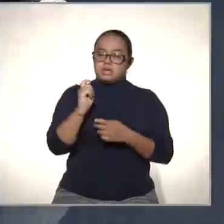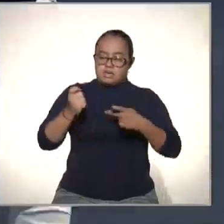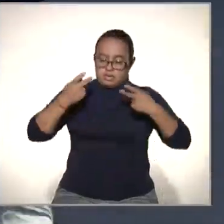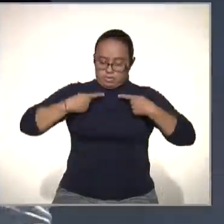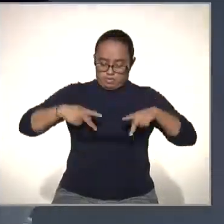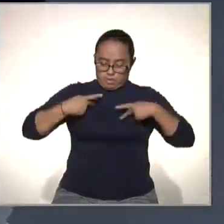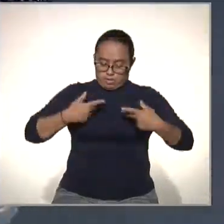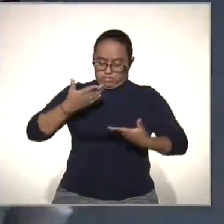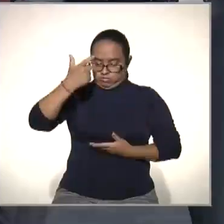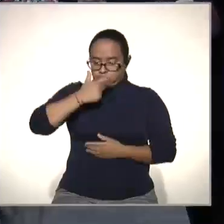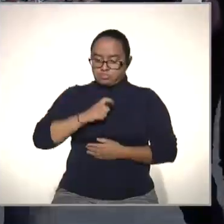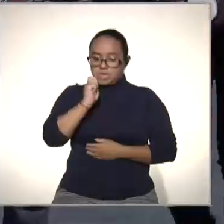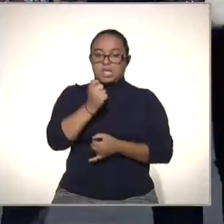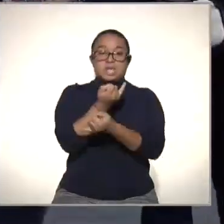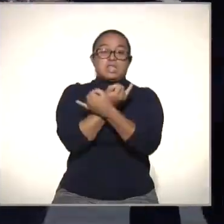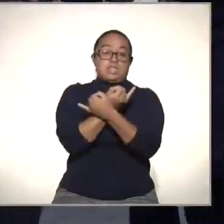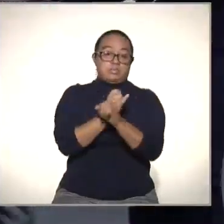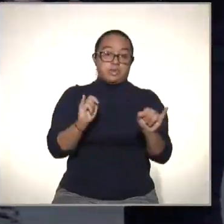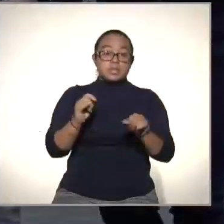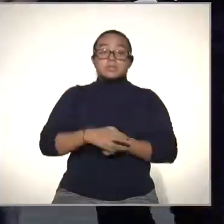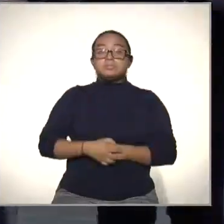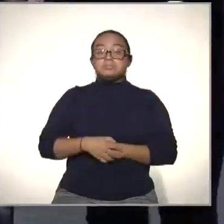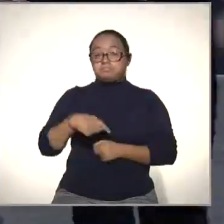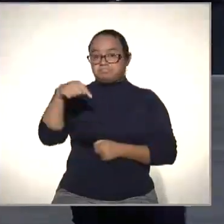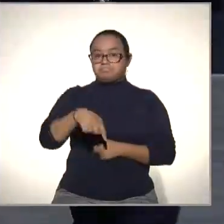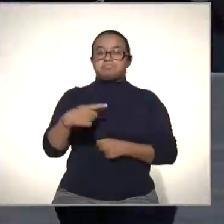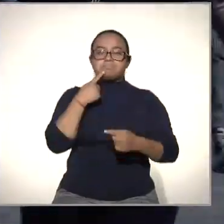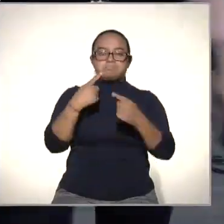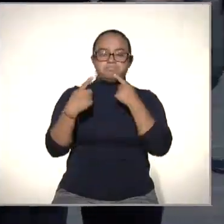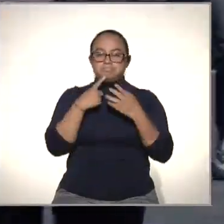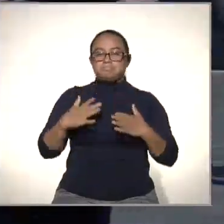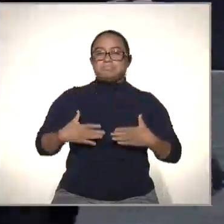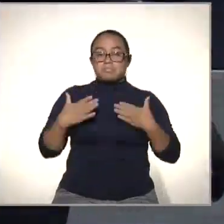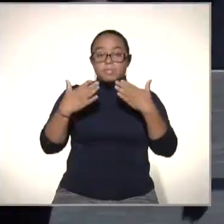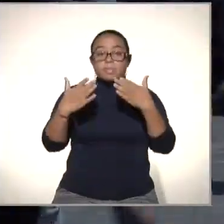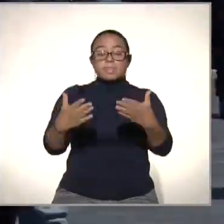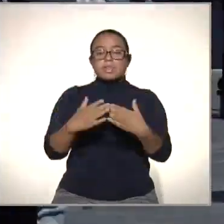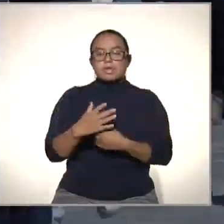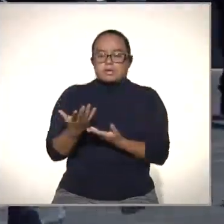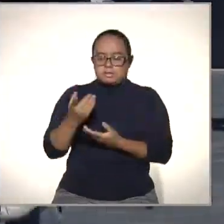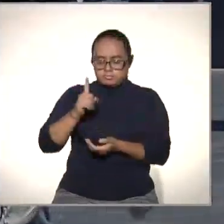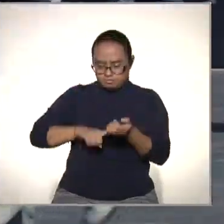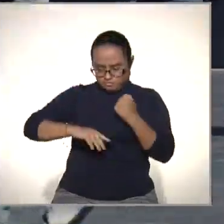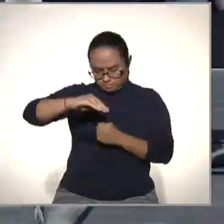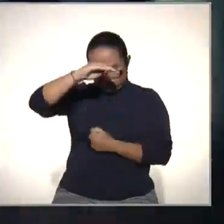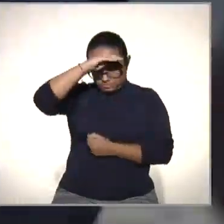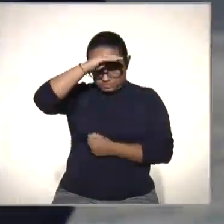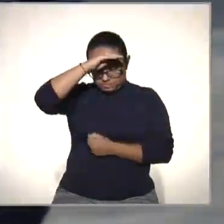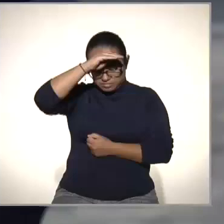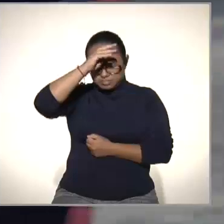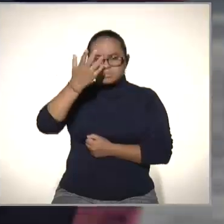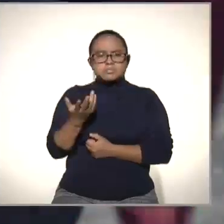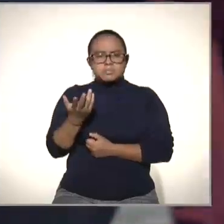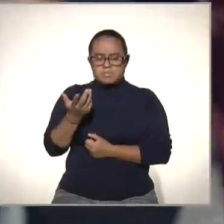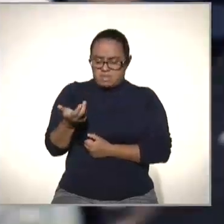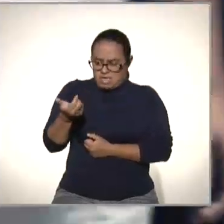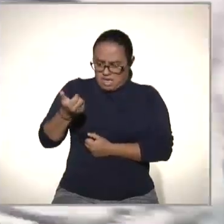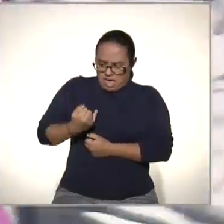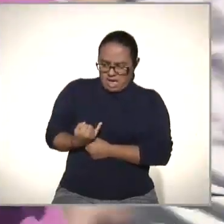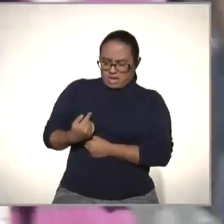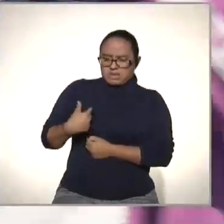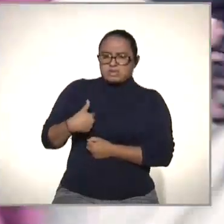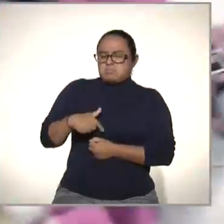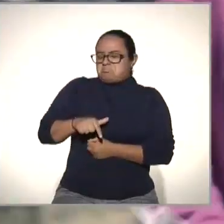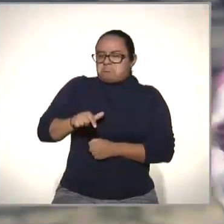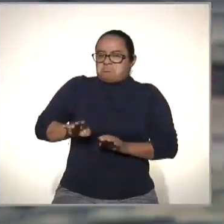persona independiente. Hoy, en Diálogos en Confianza, reflexionemos sobre el tema Así